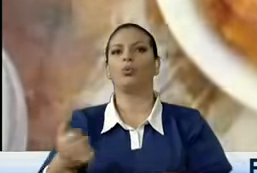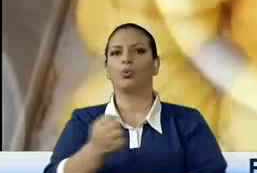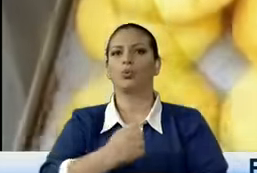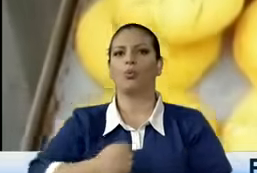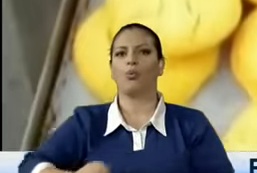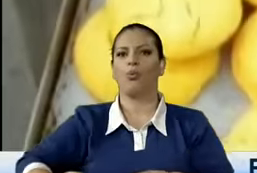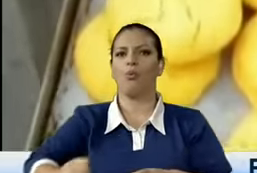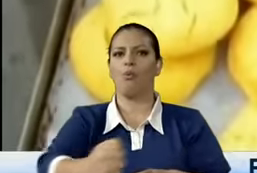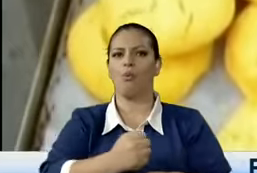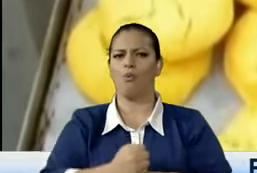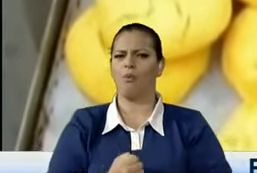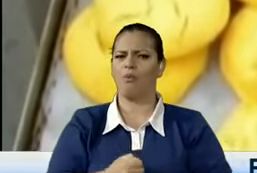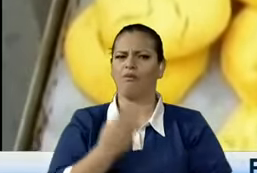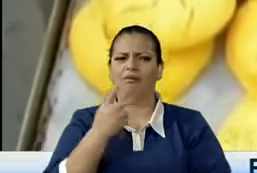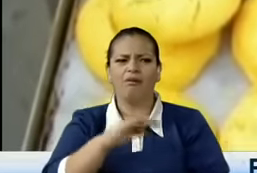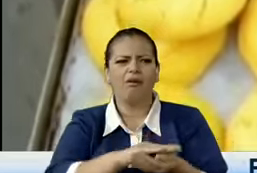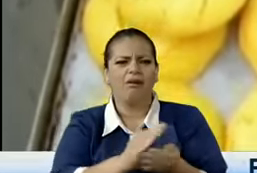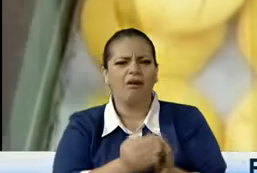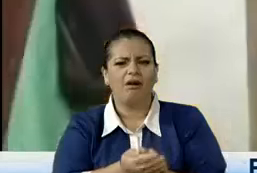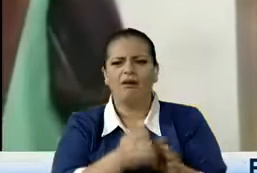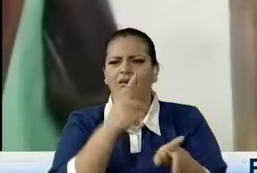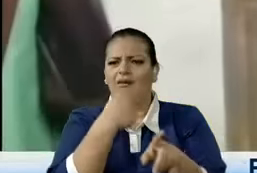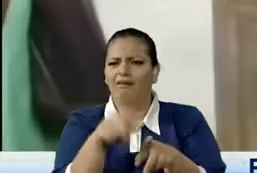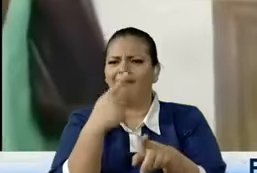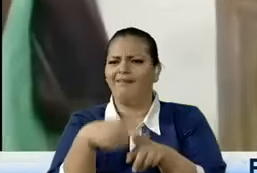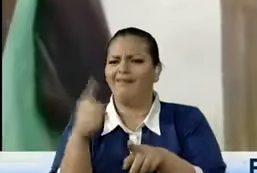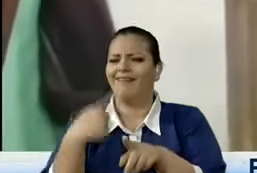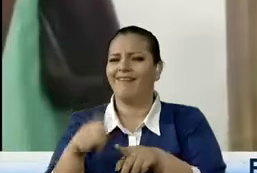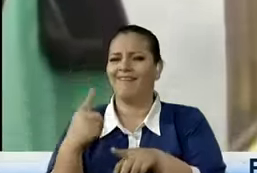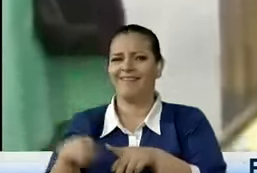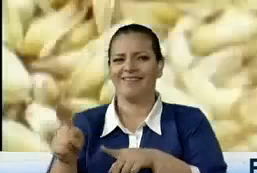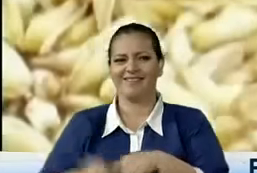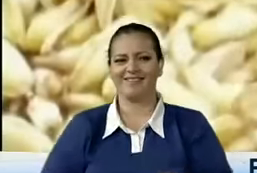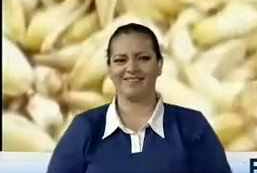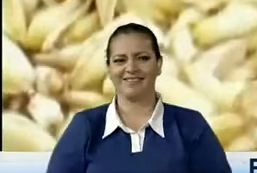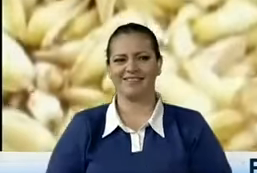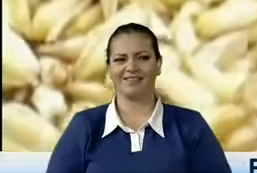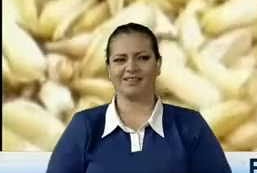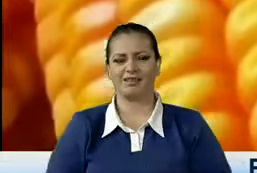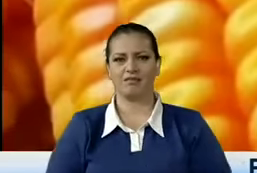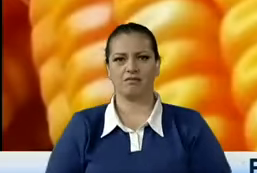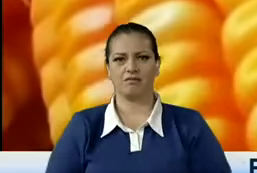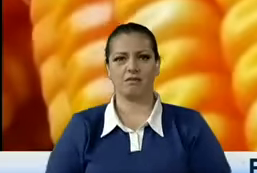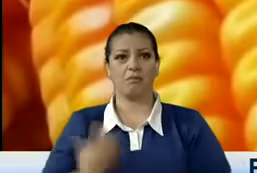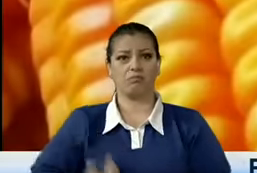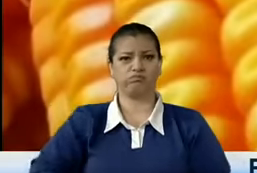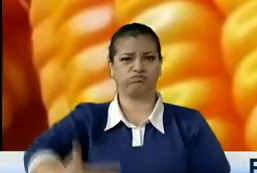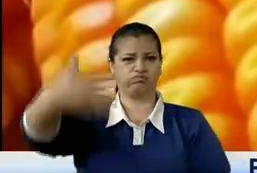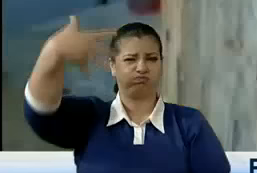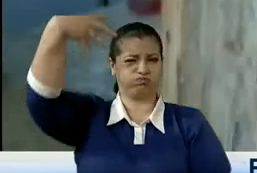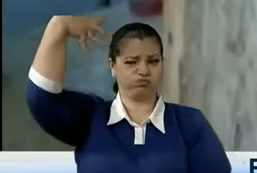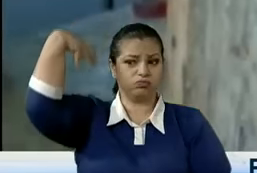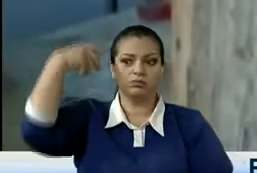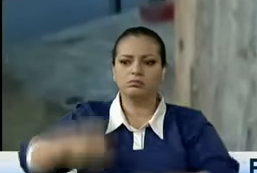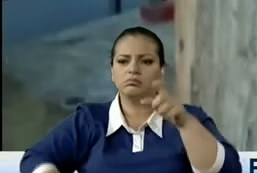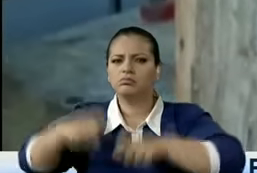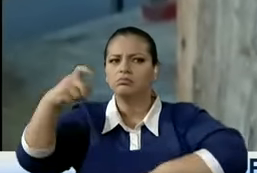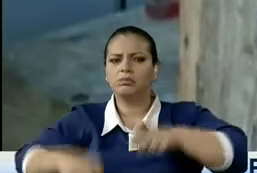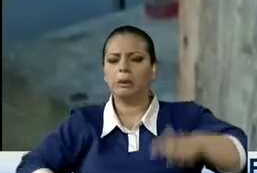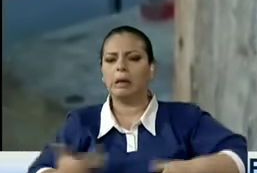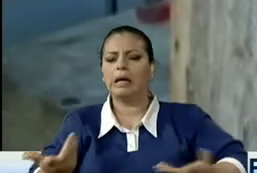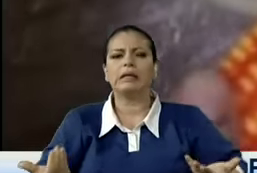30 variedades que se pueden hacer con este grano, que también formaban parte de los ancestros que almacenaban el producto en cantidades